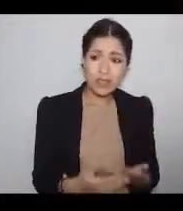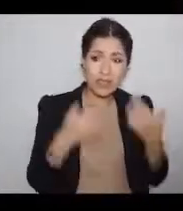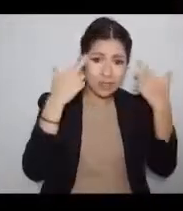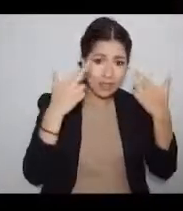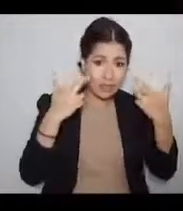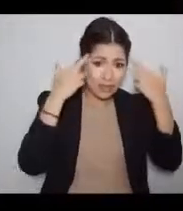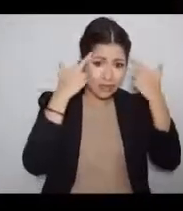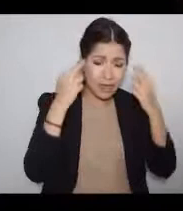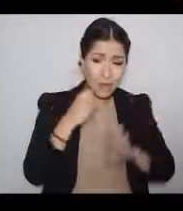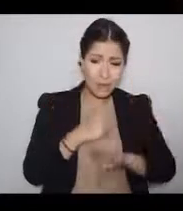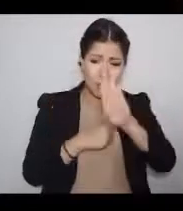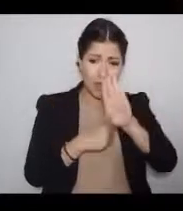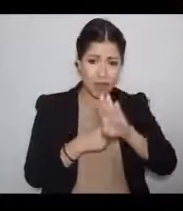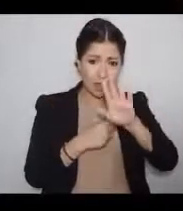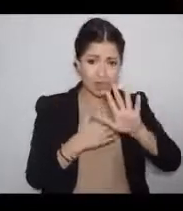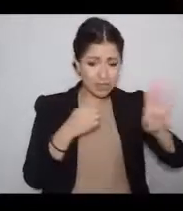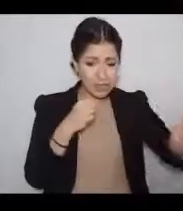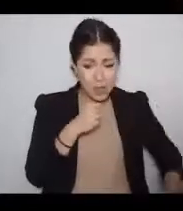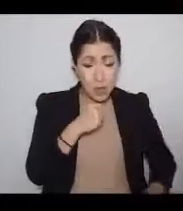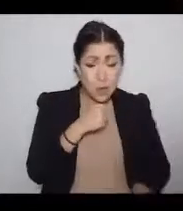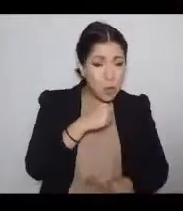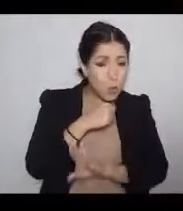Rodolfo es un fantasma de rey.